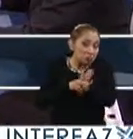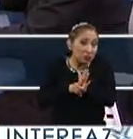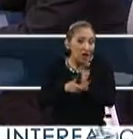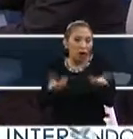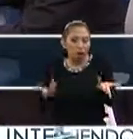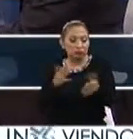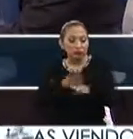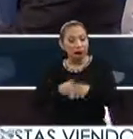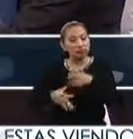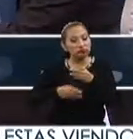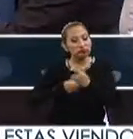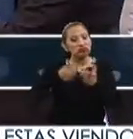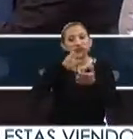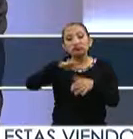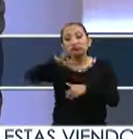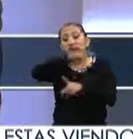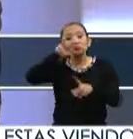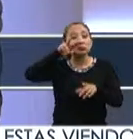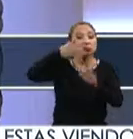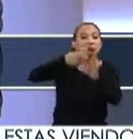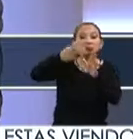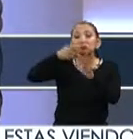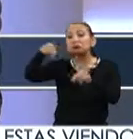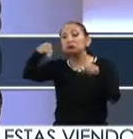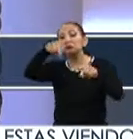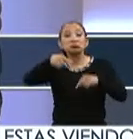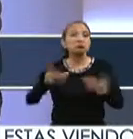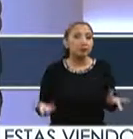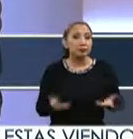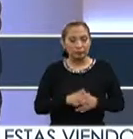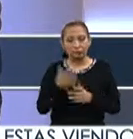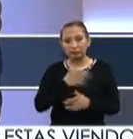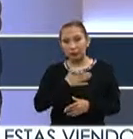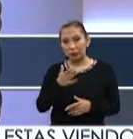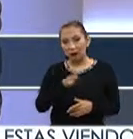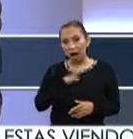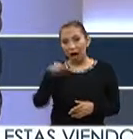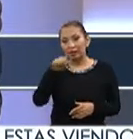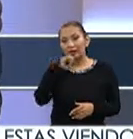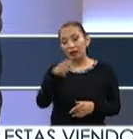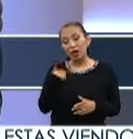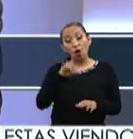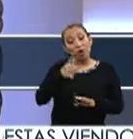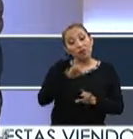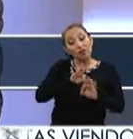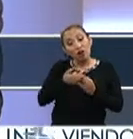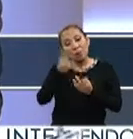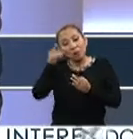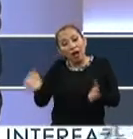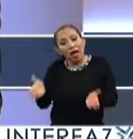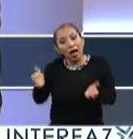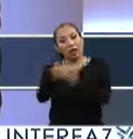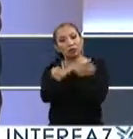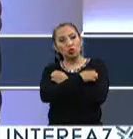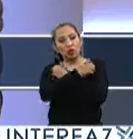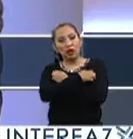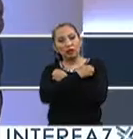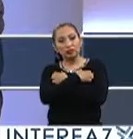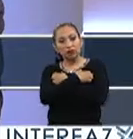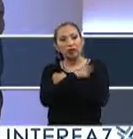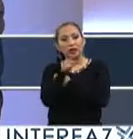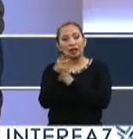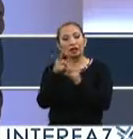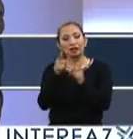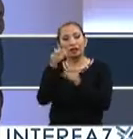más, forman parte más de nuestra realidad. Y bueno, pues qué bueno que existen también esas alternativas para fomentar la educación y